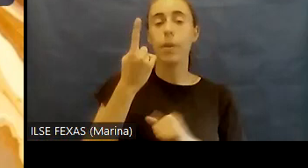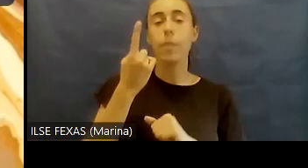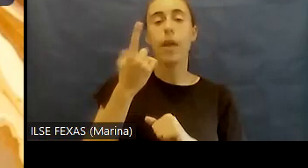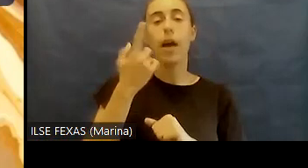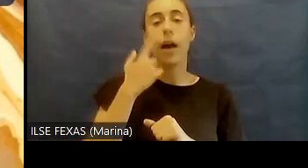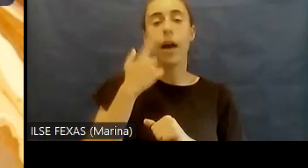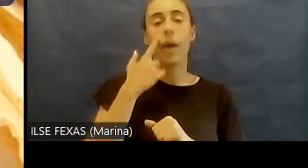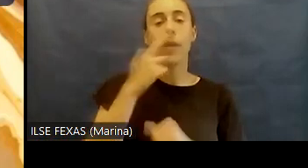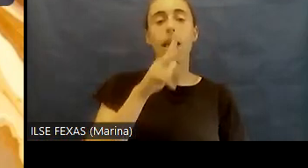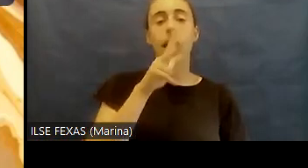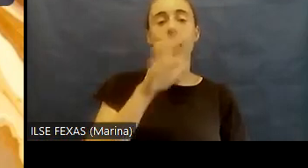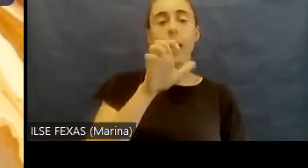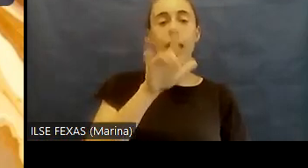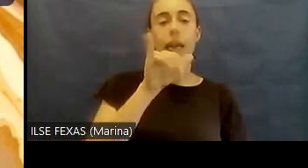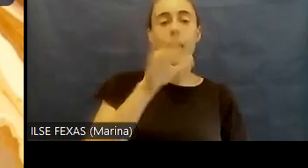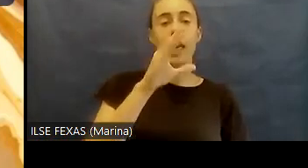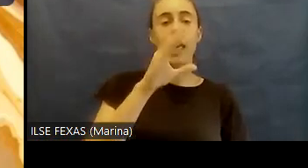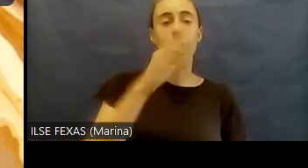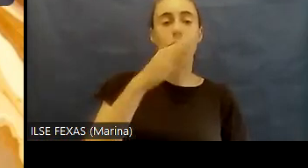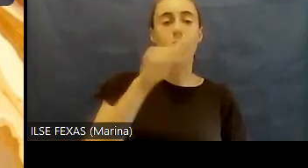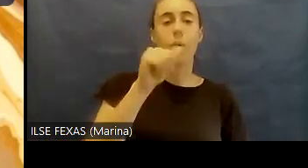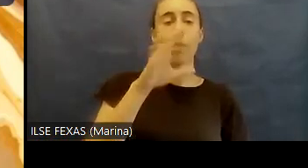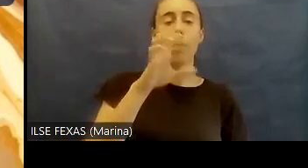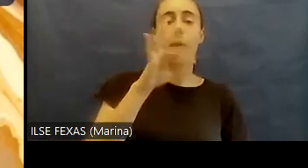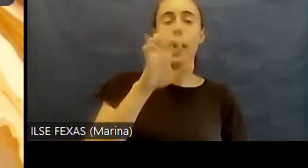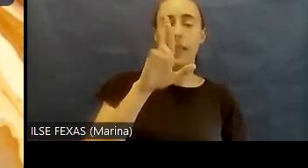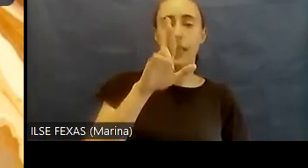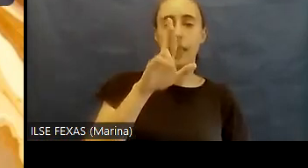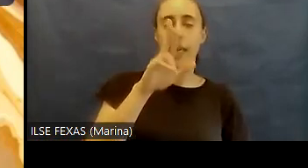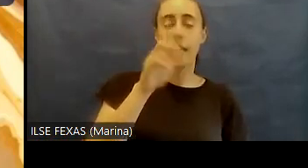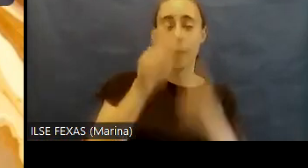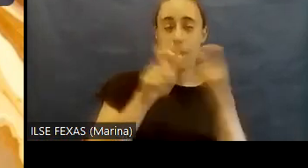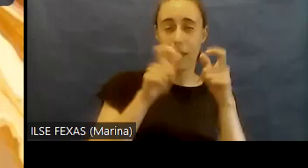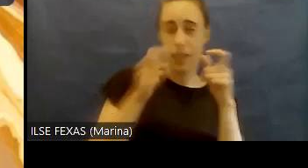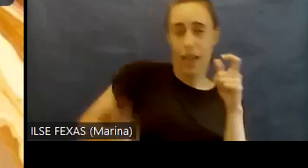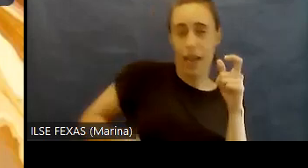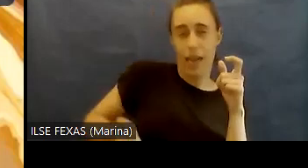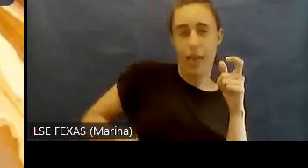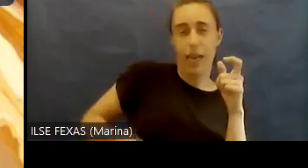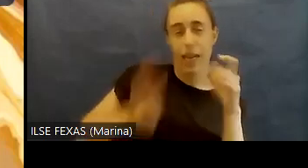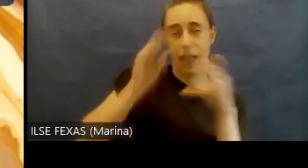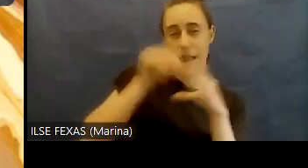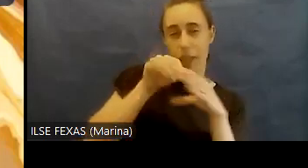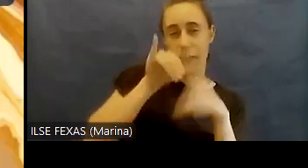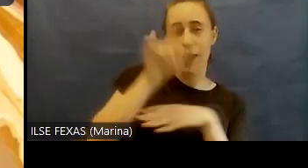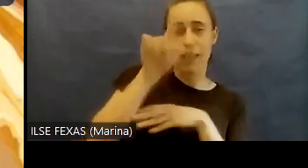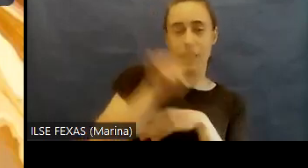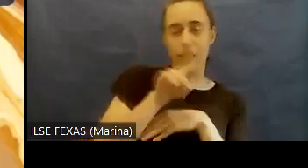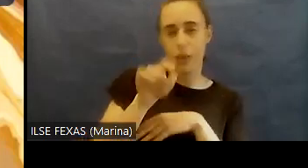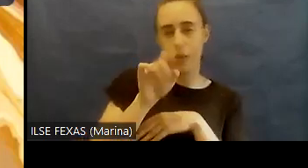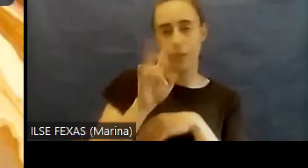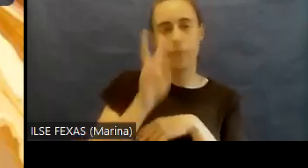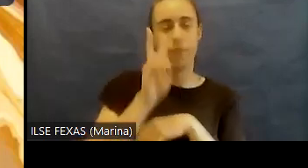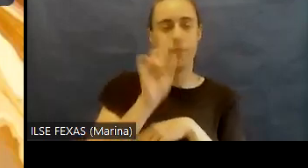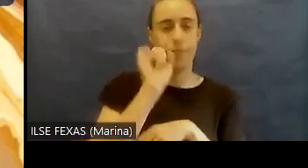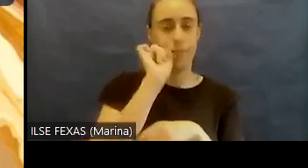del Helicobacter pylori en las heces. Lo que hacemos es un test, recogemos las cacas y detectamos si está el Helicobacter pylori.